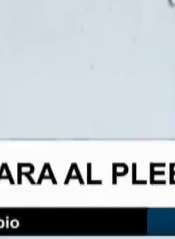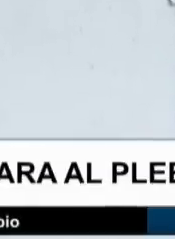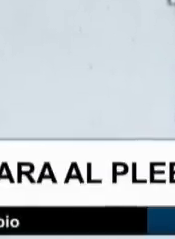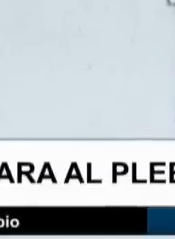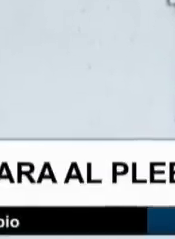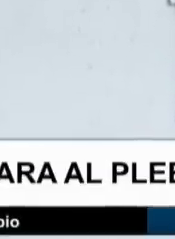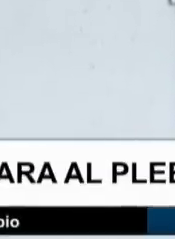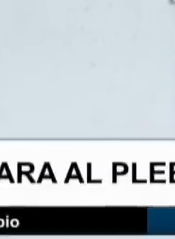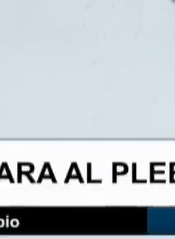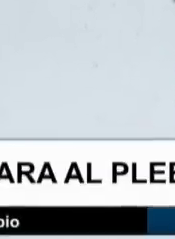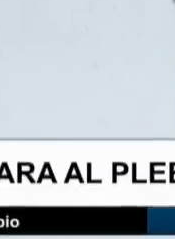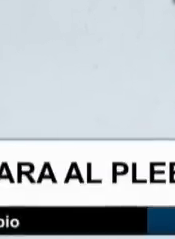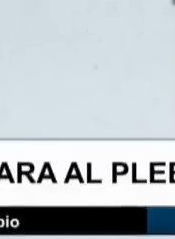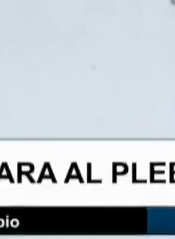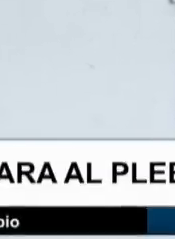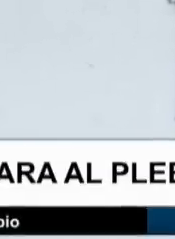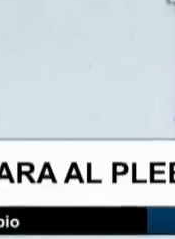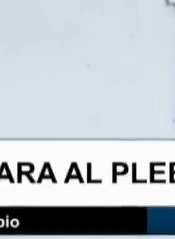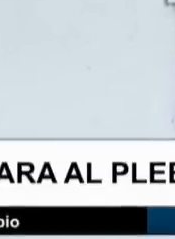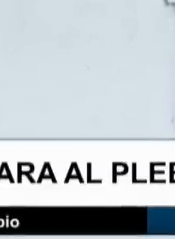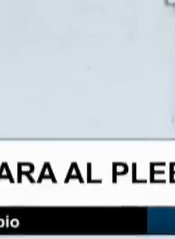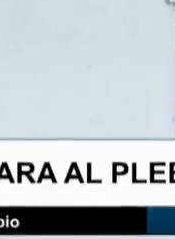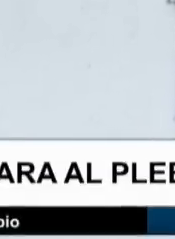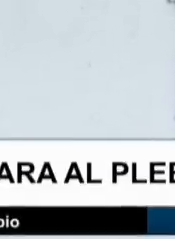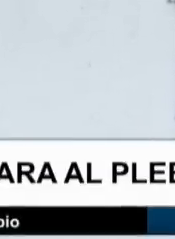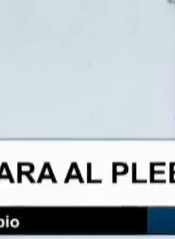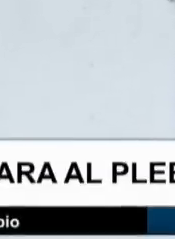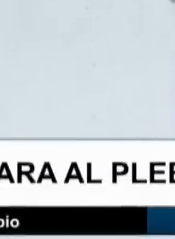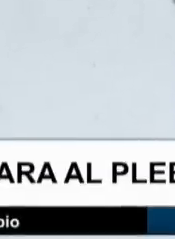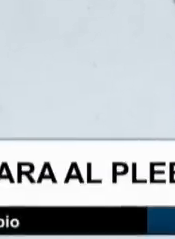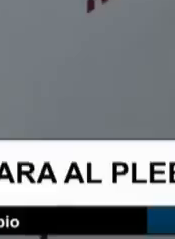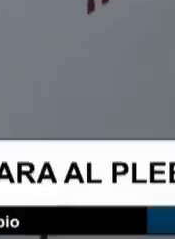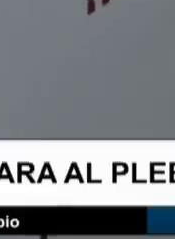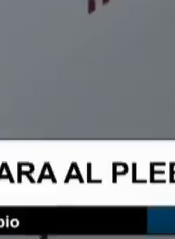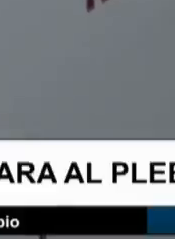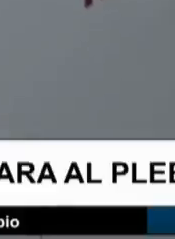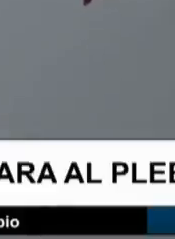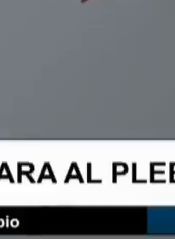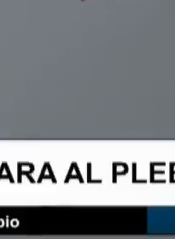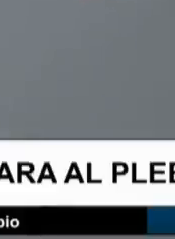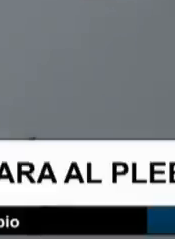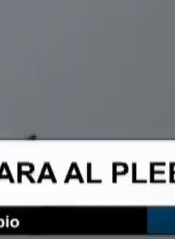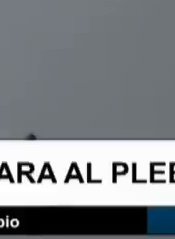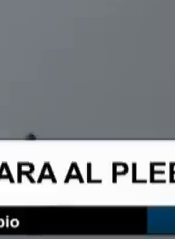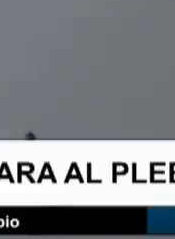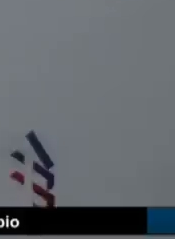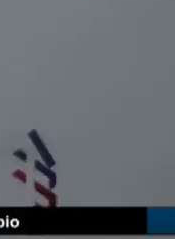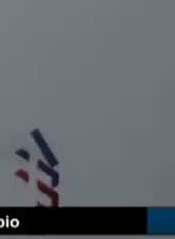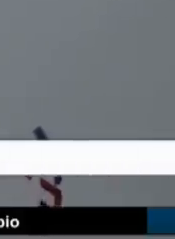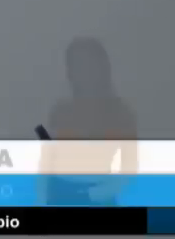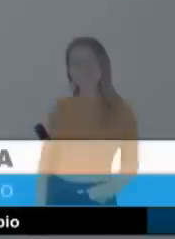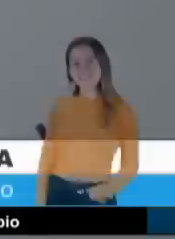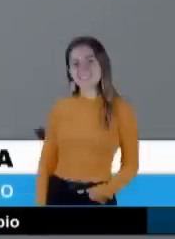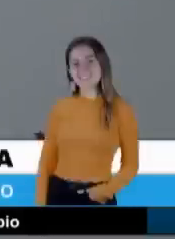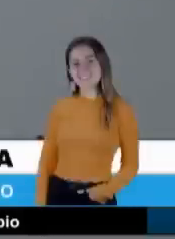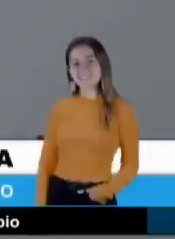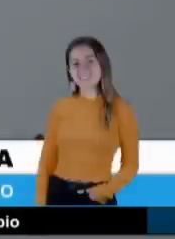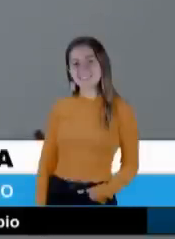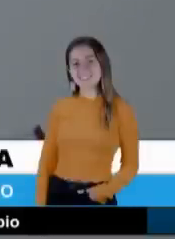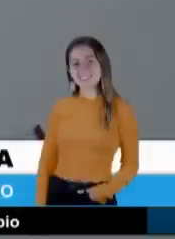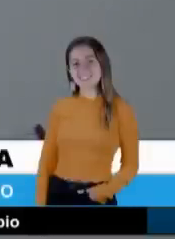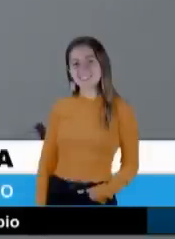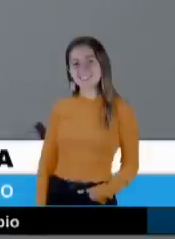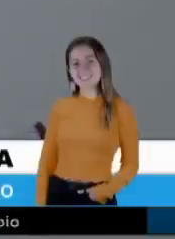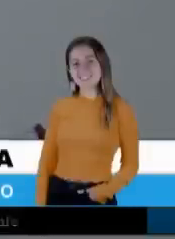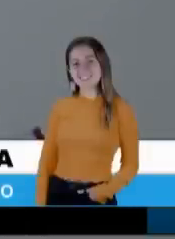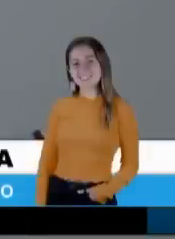de la opción del apruebo, que es la que mejor le hace a Chile. Parte de los personeros de la Democracia Cristiana levantaron ante esta disyuntiva